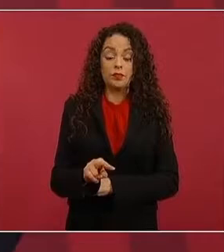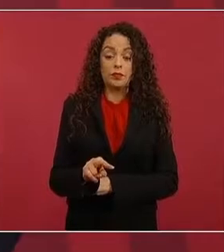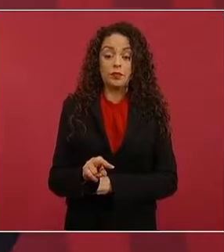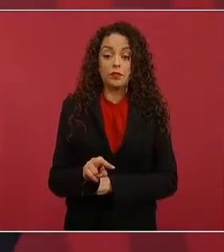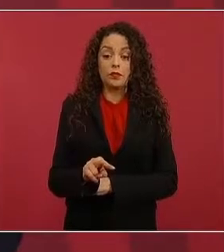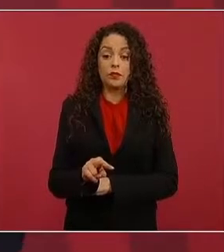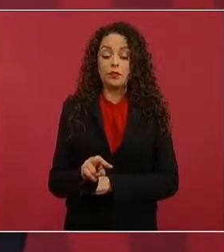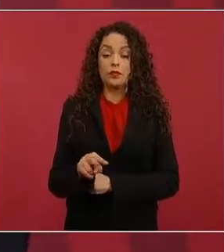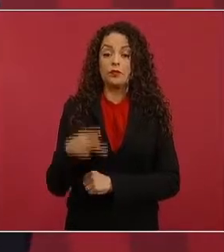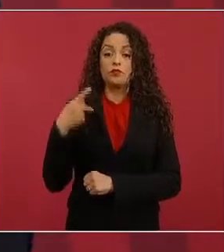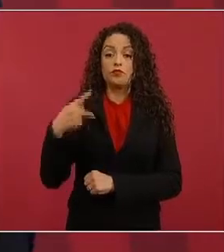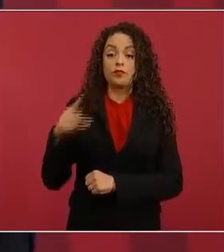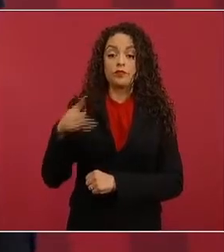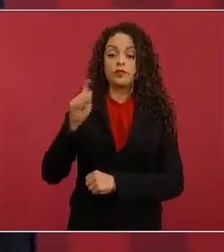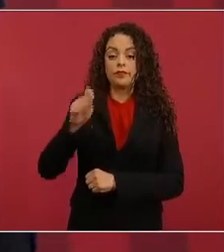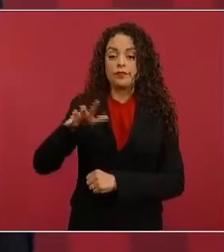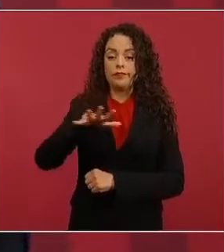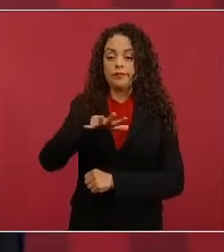del sector